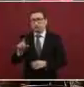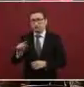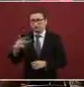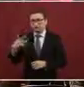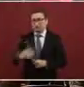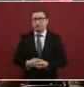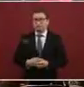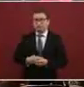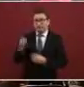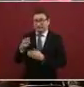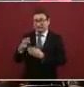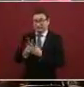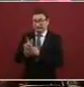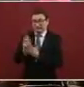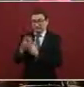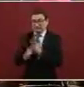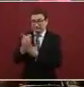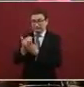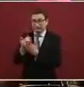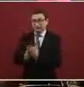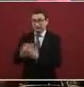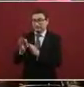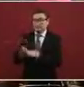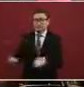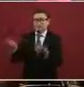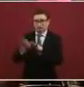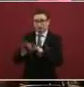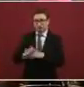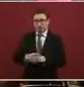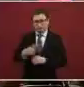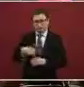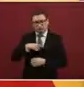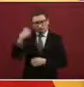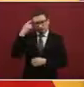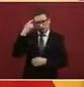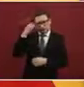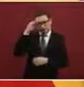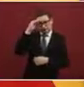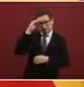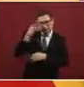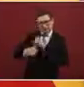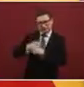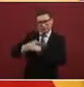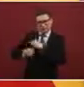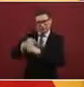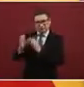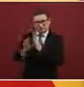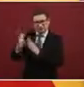más importante marco de convivencia y progreso. Reflexionando sobre la vigencia y la importancia de nuestra Carta